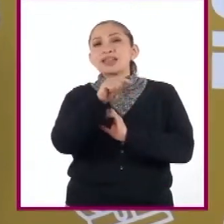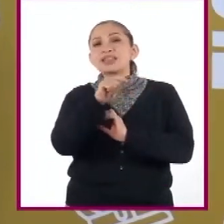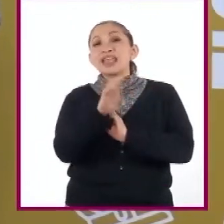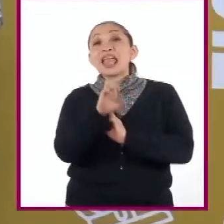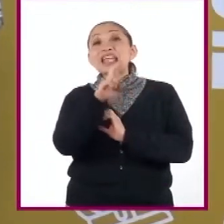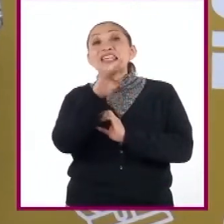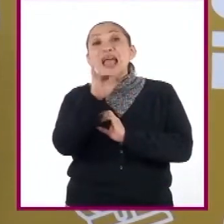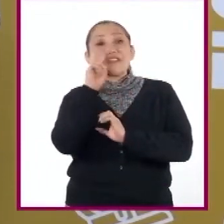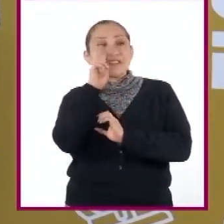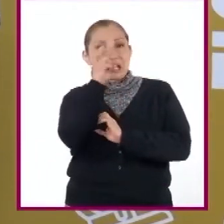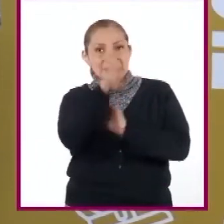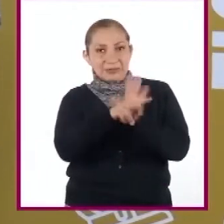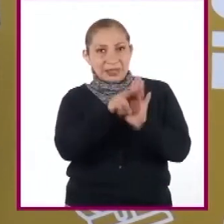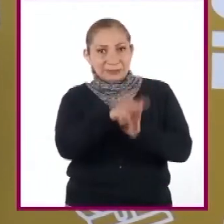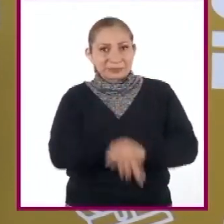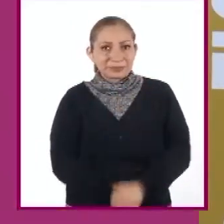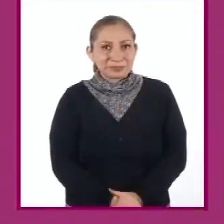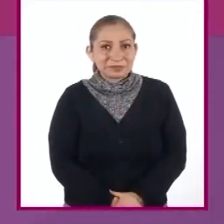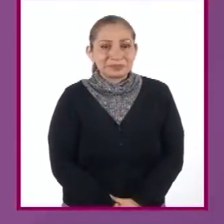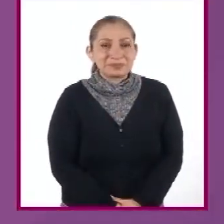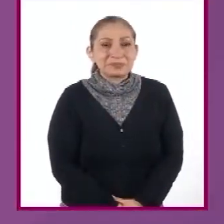invitamos a ver el siguiente video.